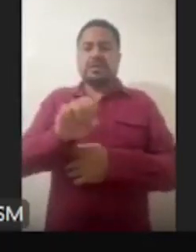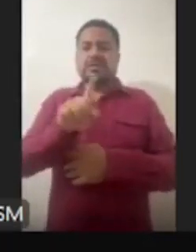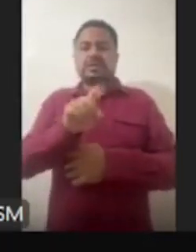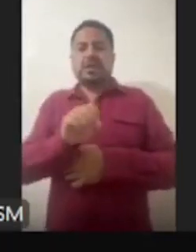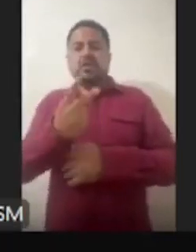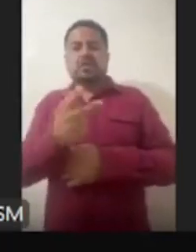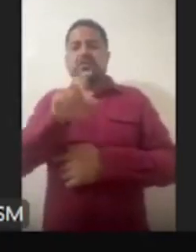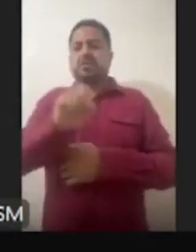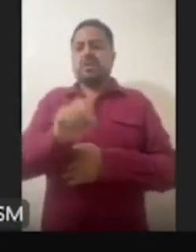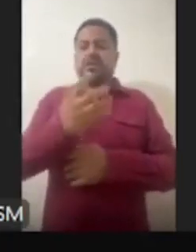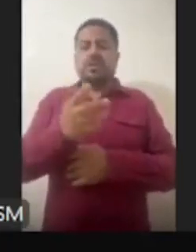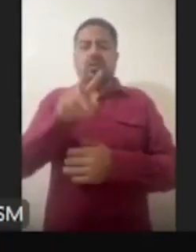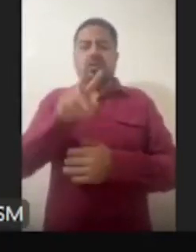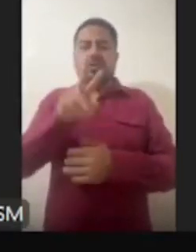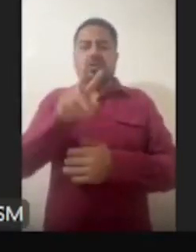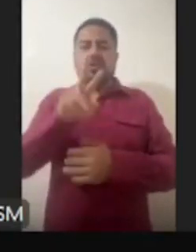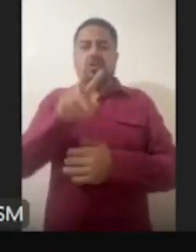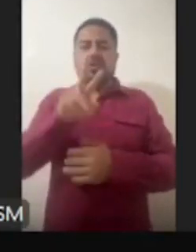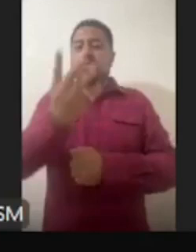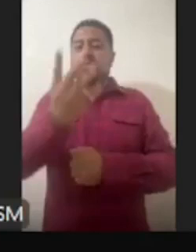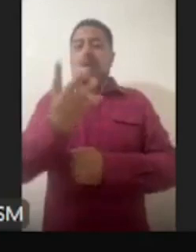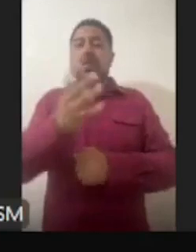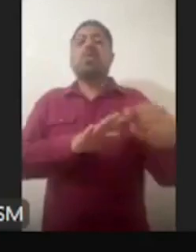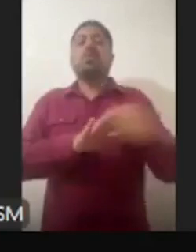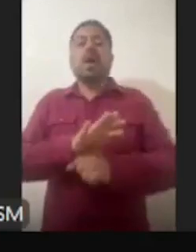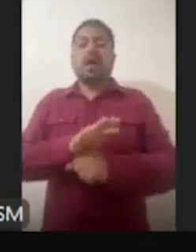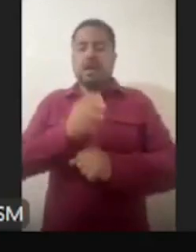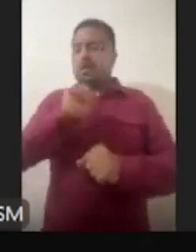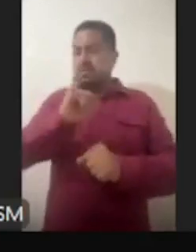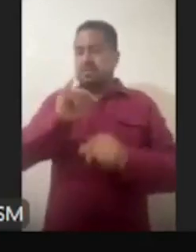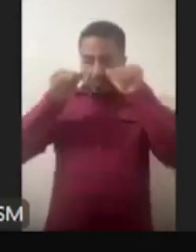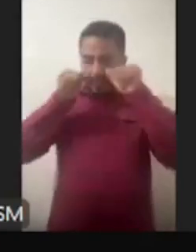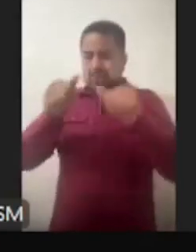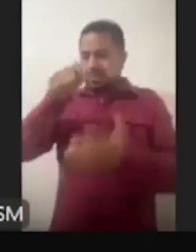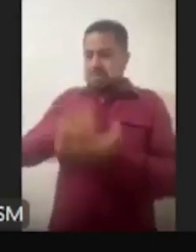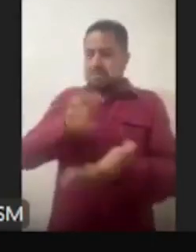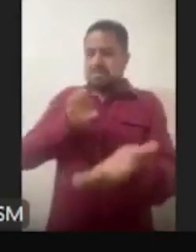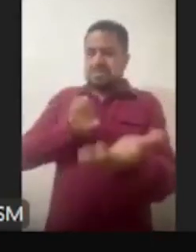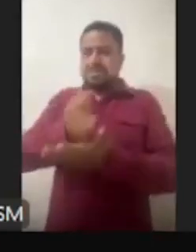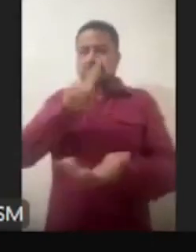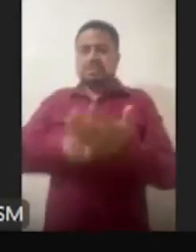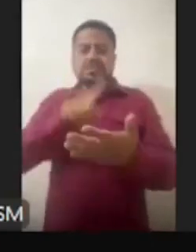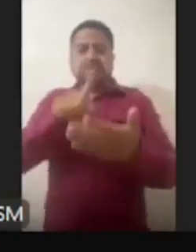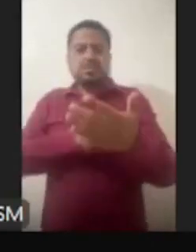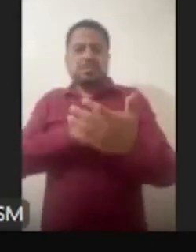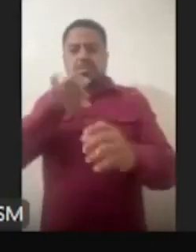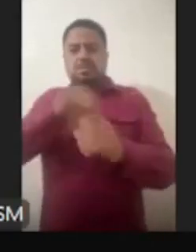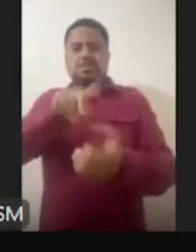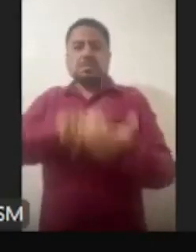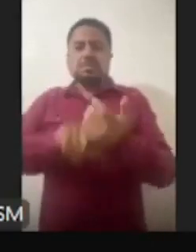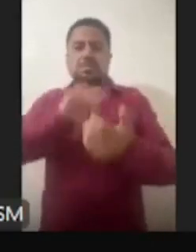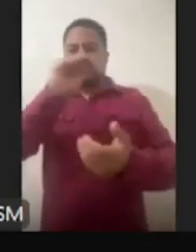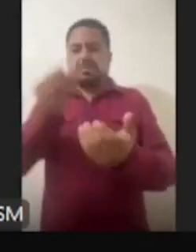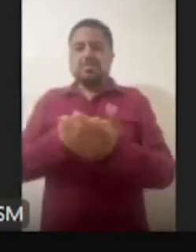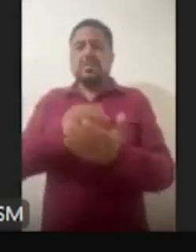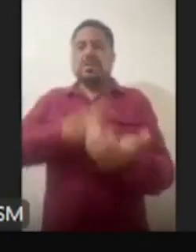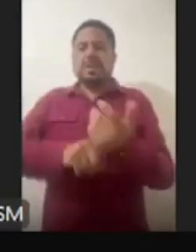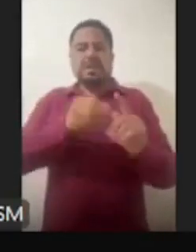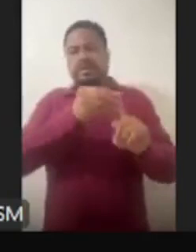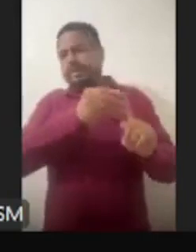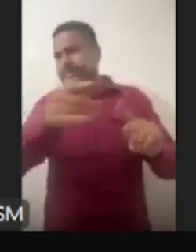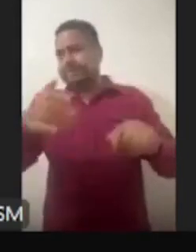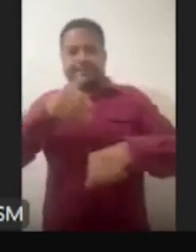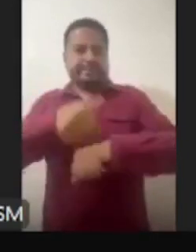08-05-2024 por el que se da cumplimiento a la sentencia del Tribunal Electoral dictada en el expediente TE diagonal GEC diagonal 112 diagonal